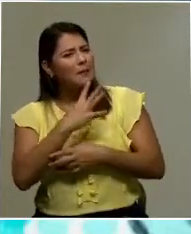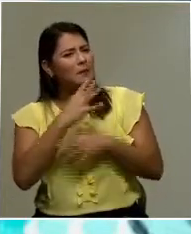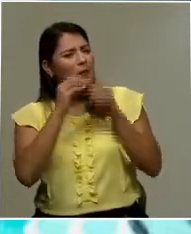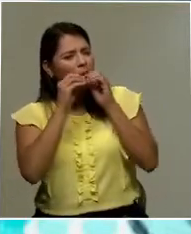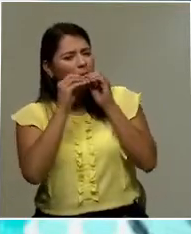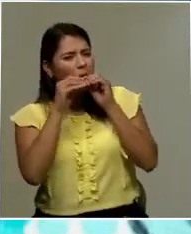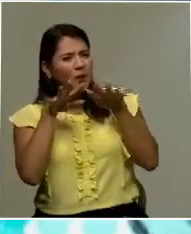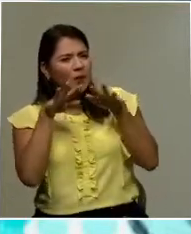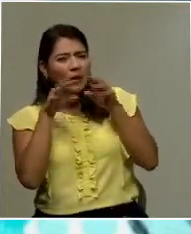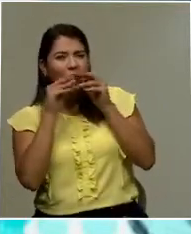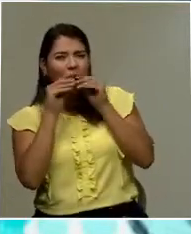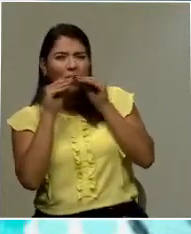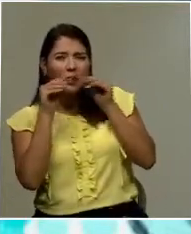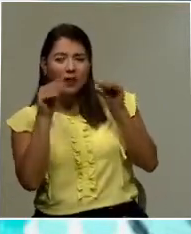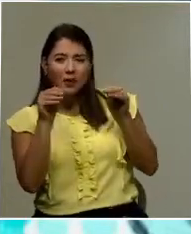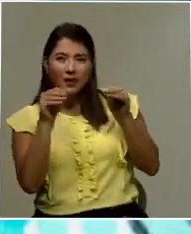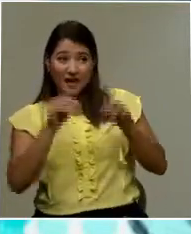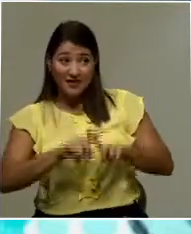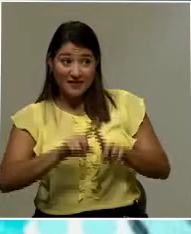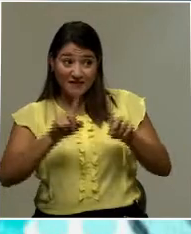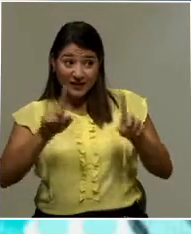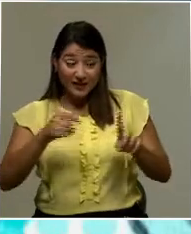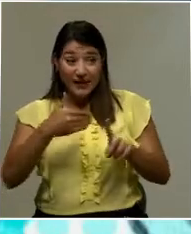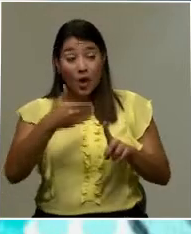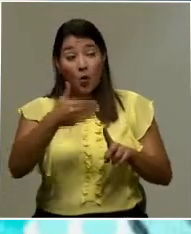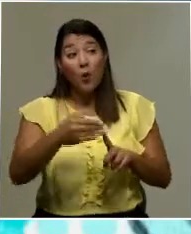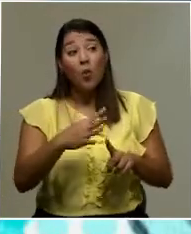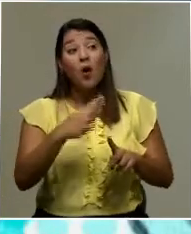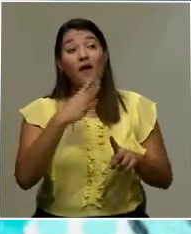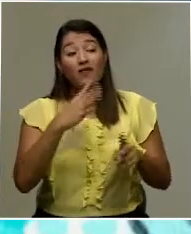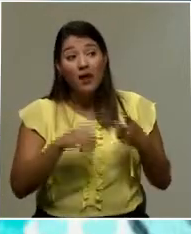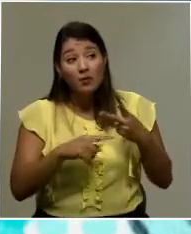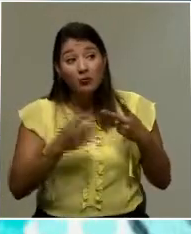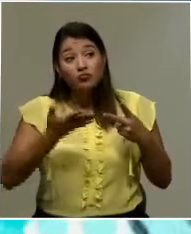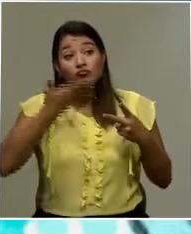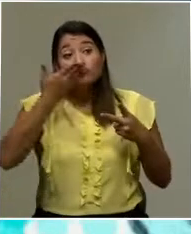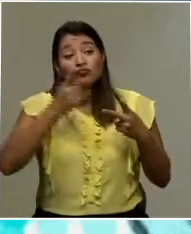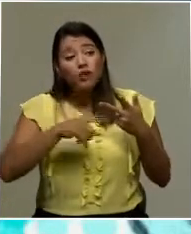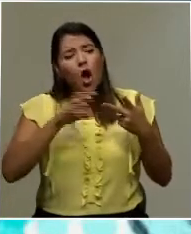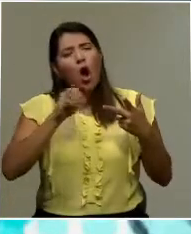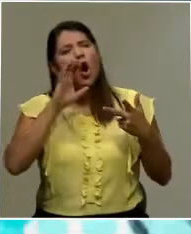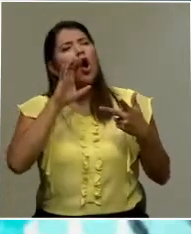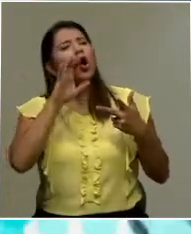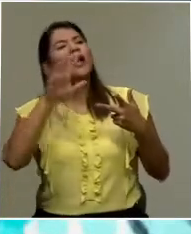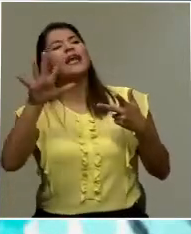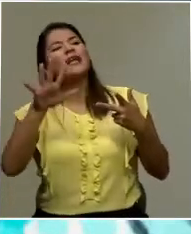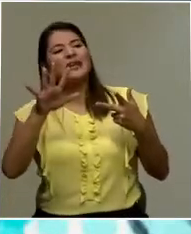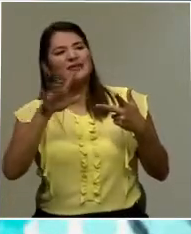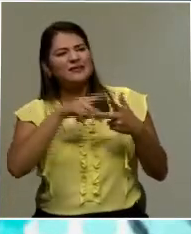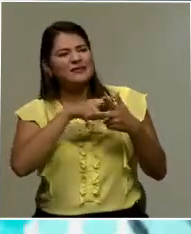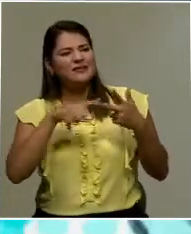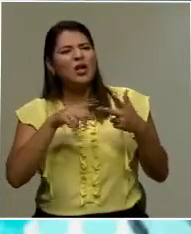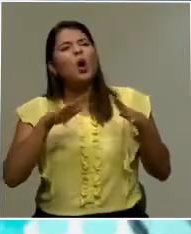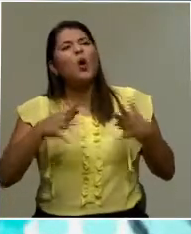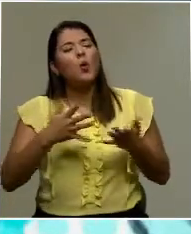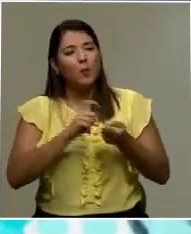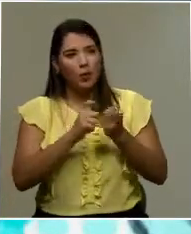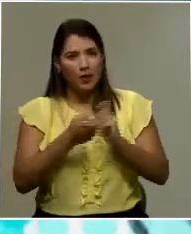diferentes al respirar, al hablar o al gritar. ¿Qué cambia en estos tres escenarios?